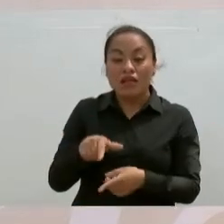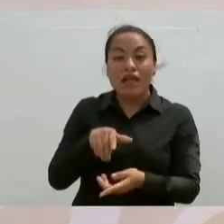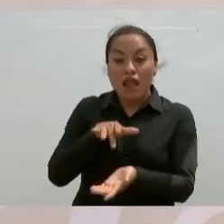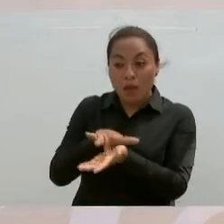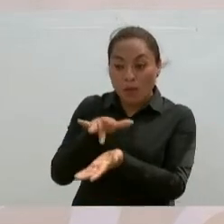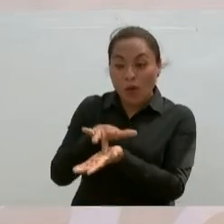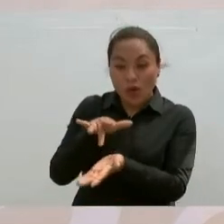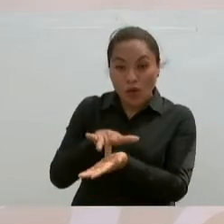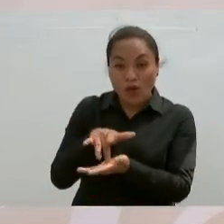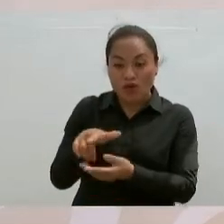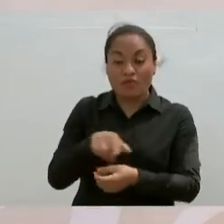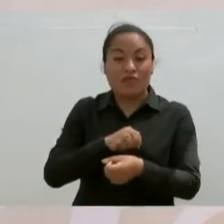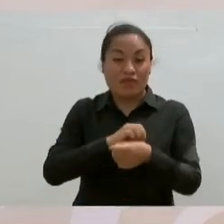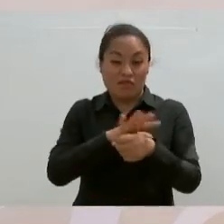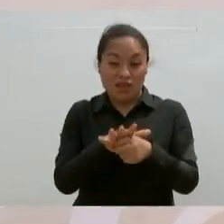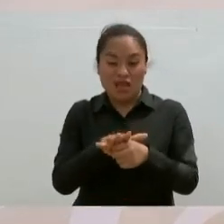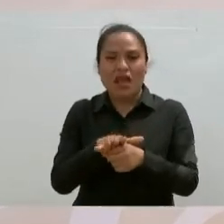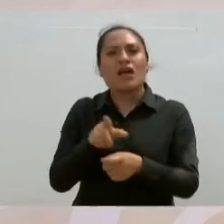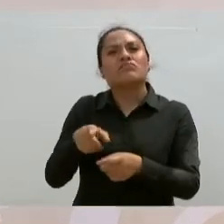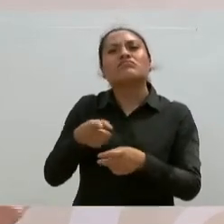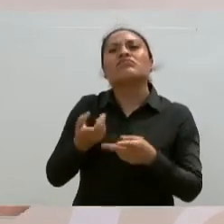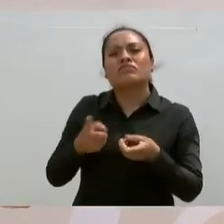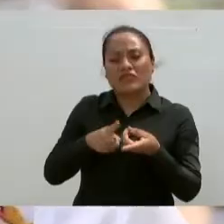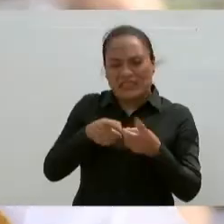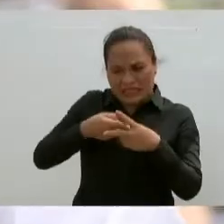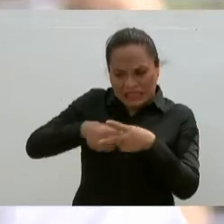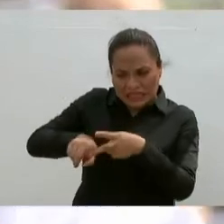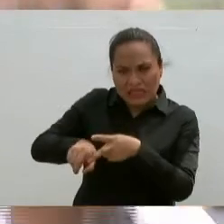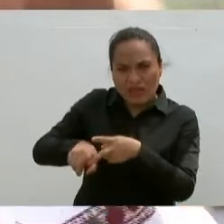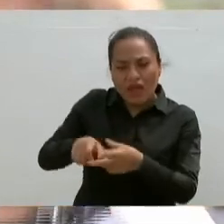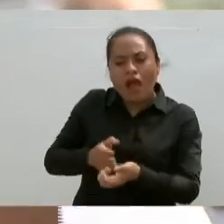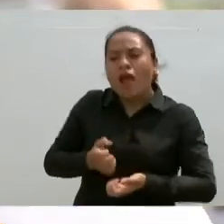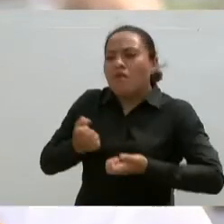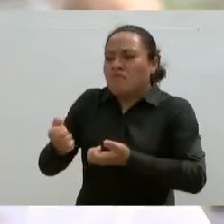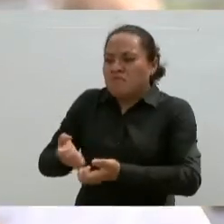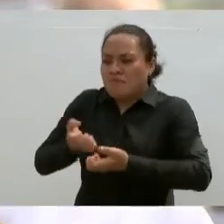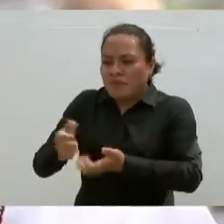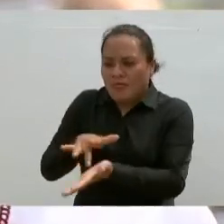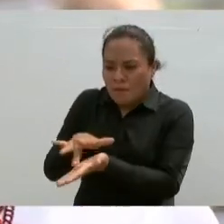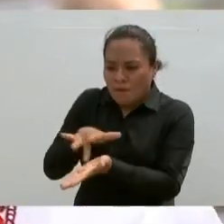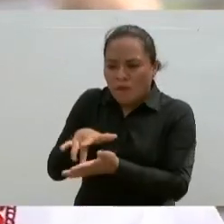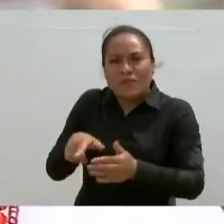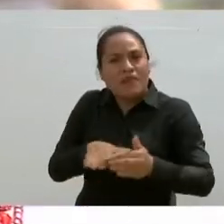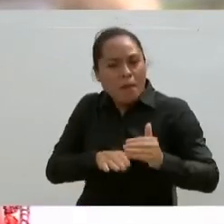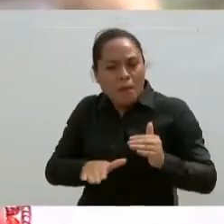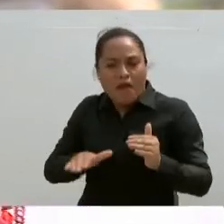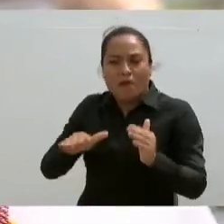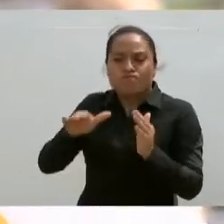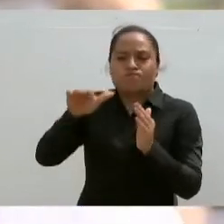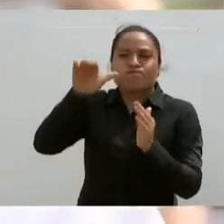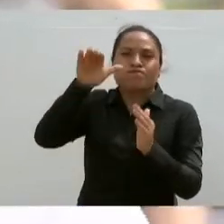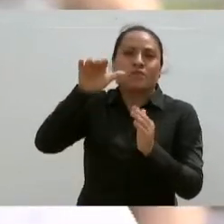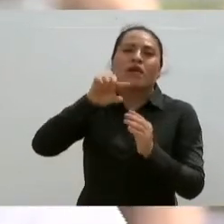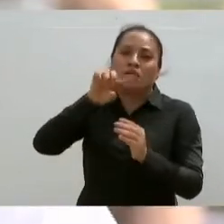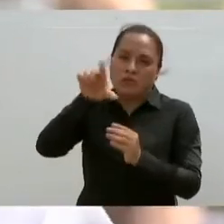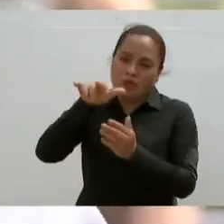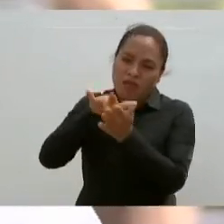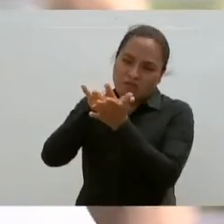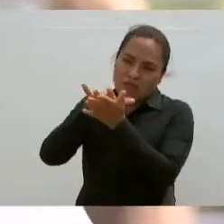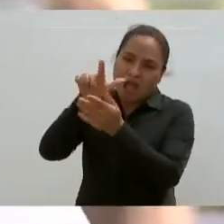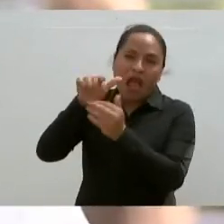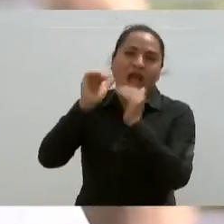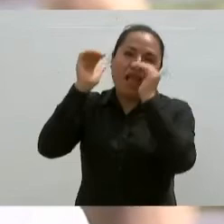la crisis empezó a entregarse de abajo hacia arriba. Y esto se